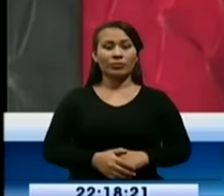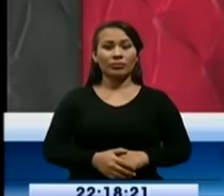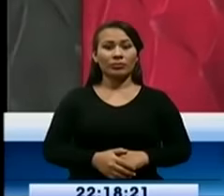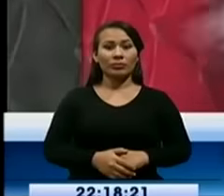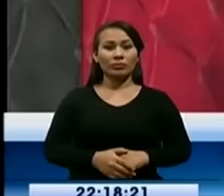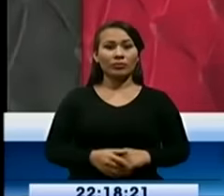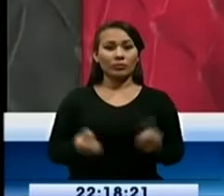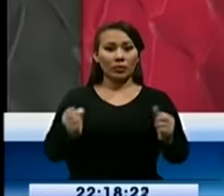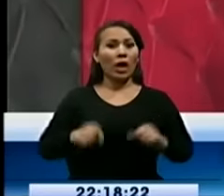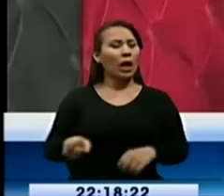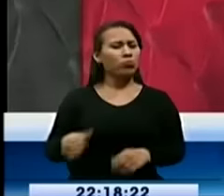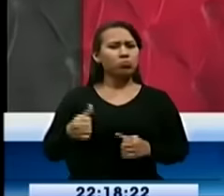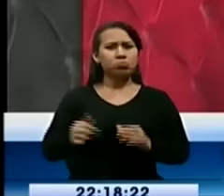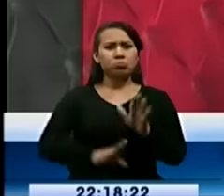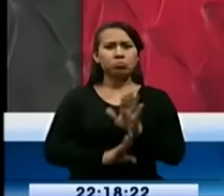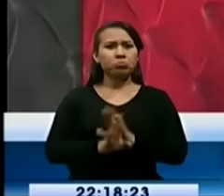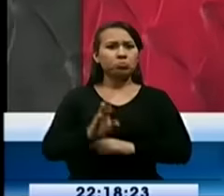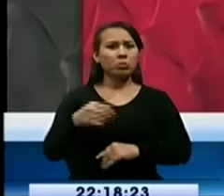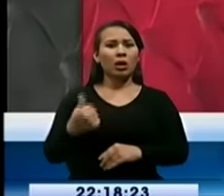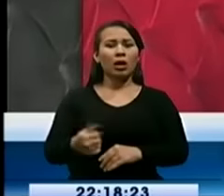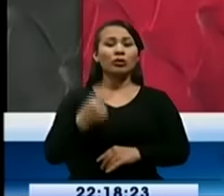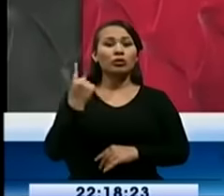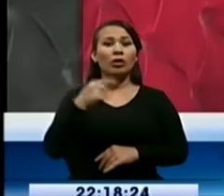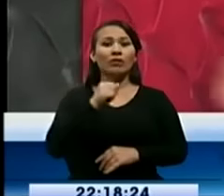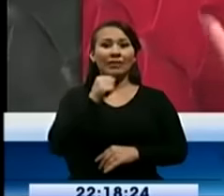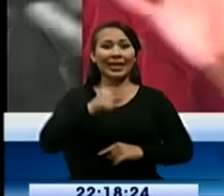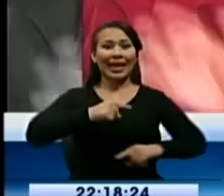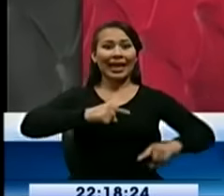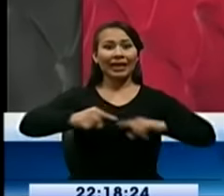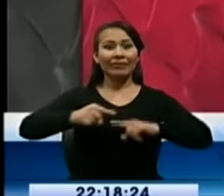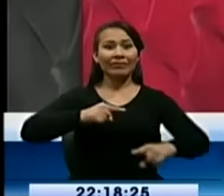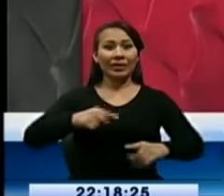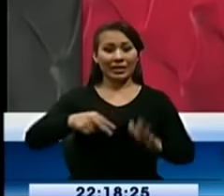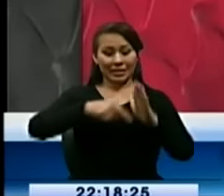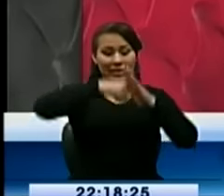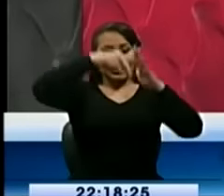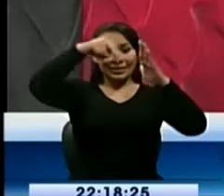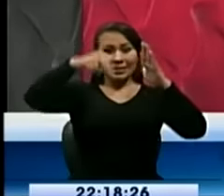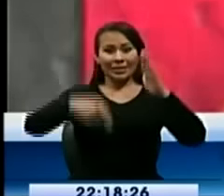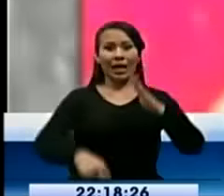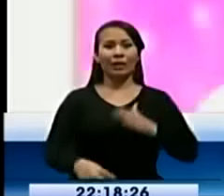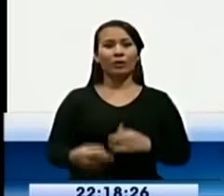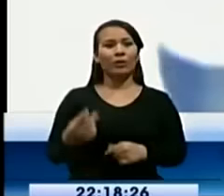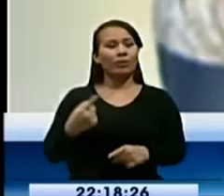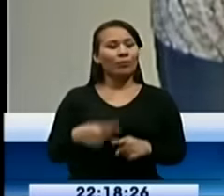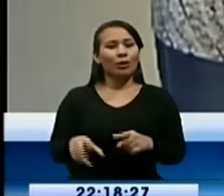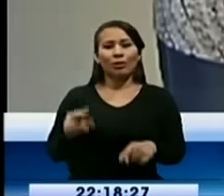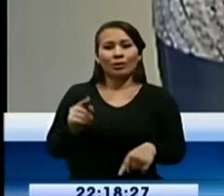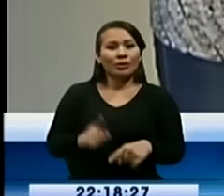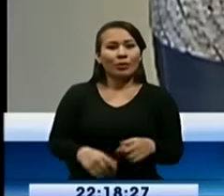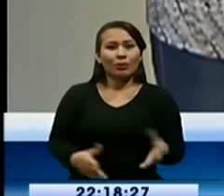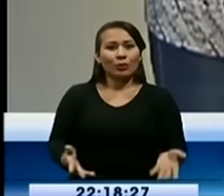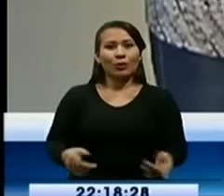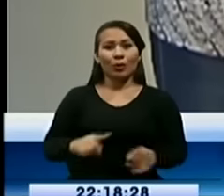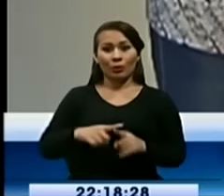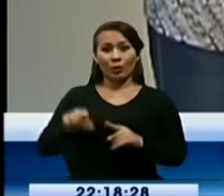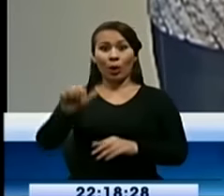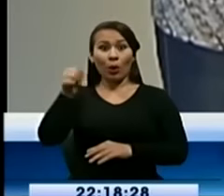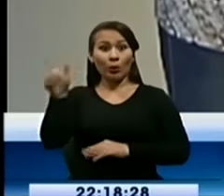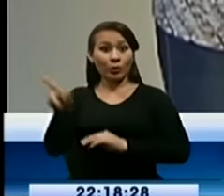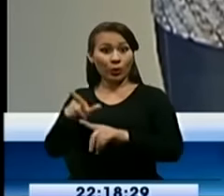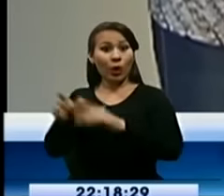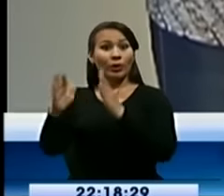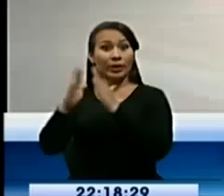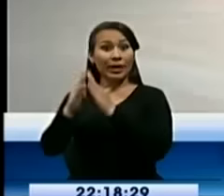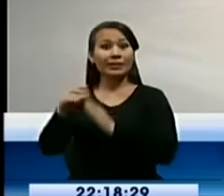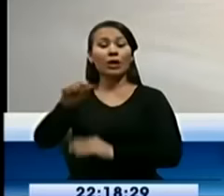y destacado. Sí, era completo. Solo lo que le faltaba era el jefe de salto, que ahorita sucedió el caso. Pero en otro punto de Milagro, la